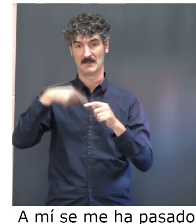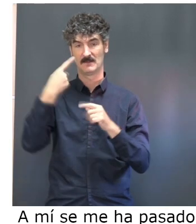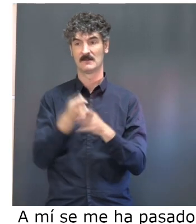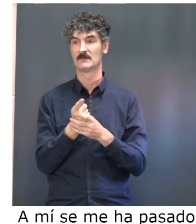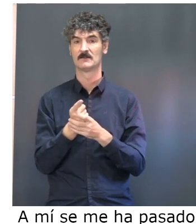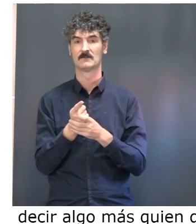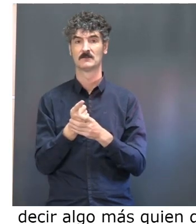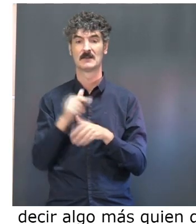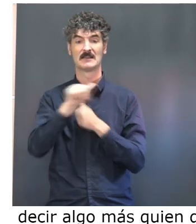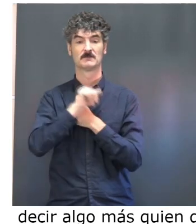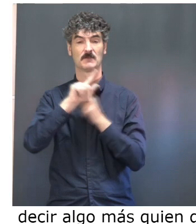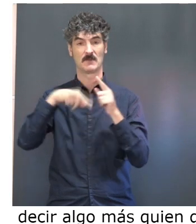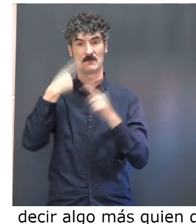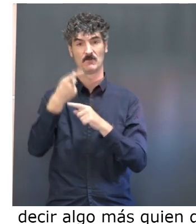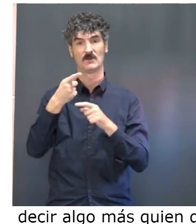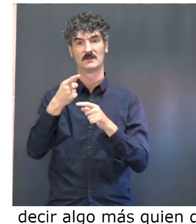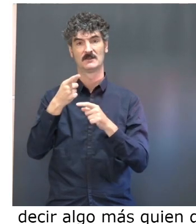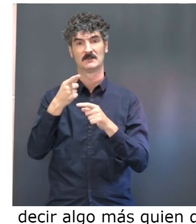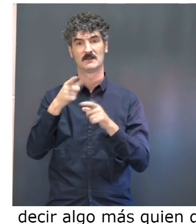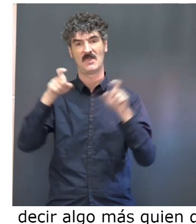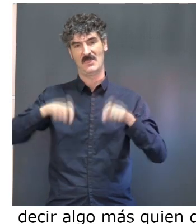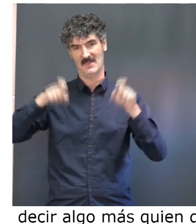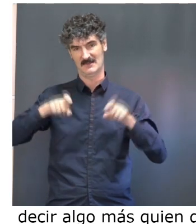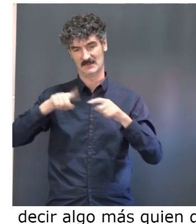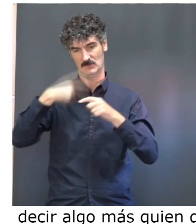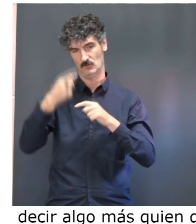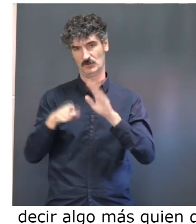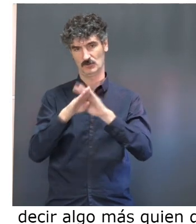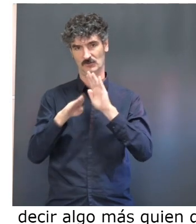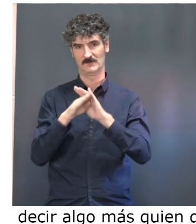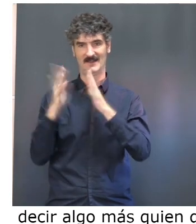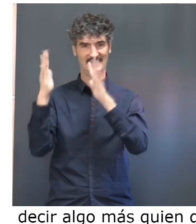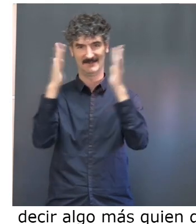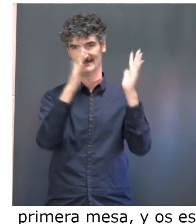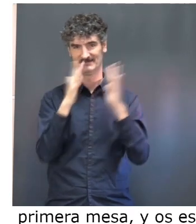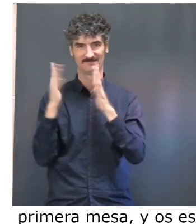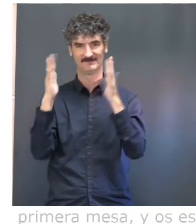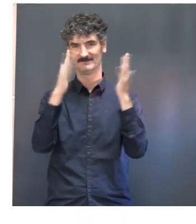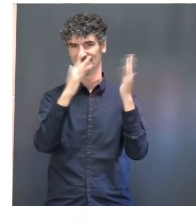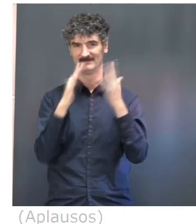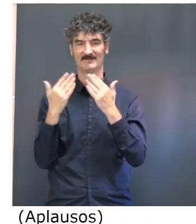y os esperamos después de la pausa para continuar. Muchas gracias.